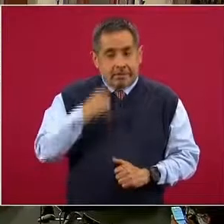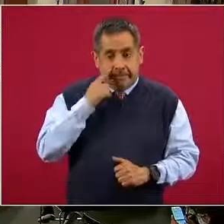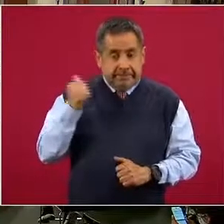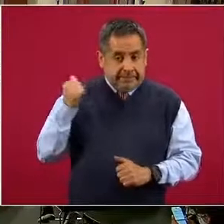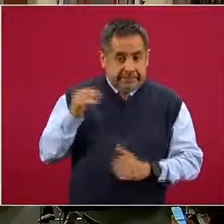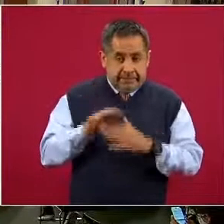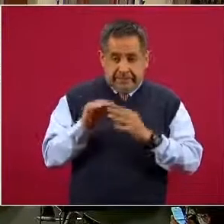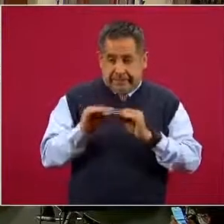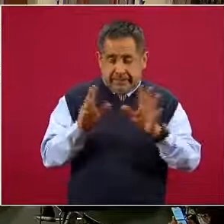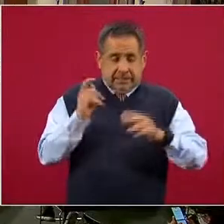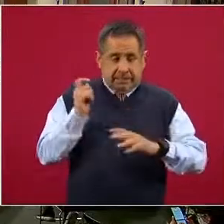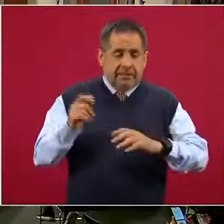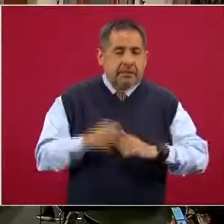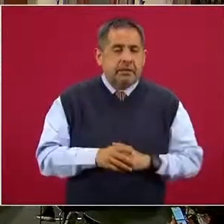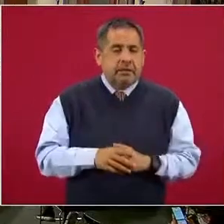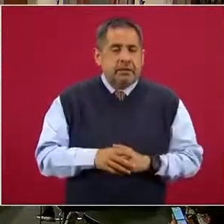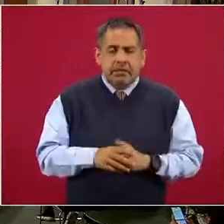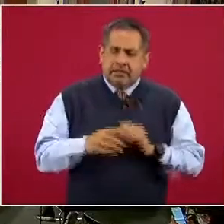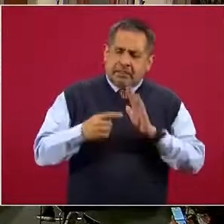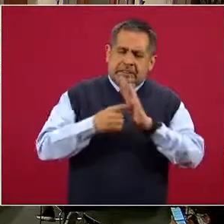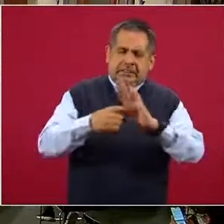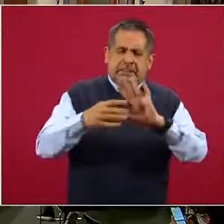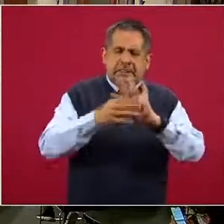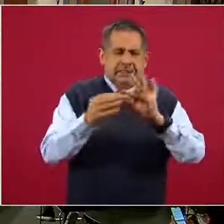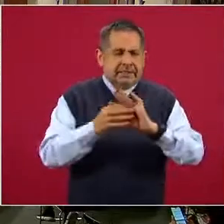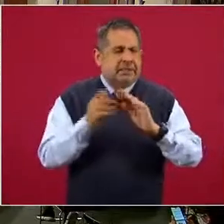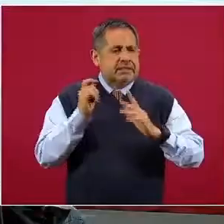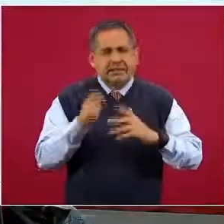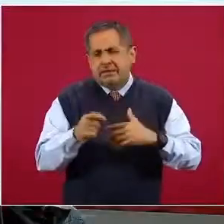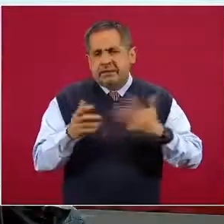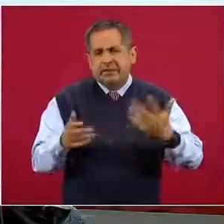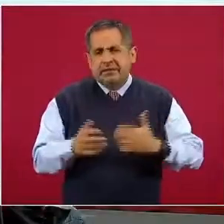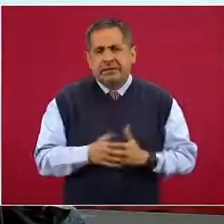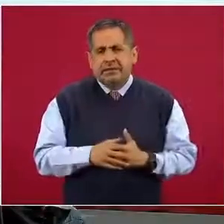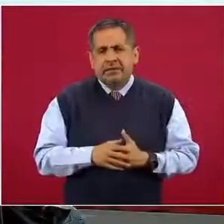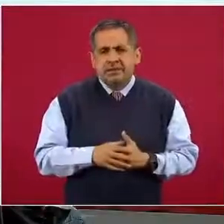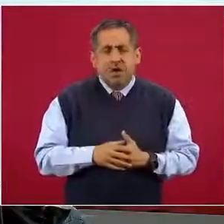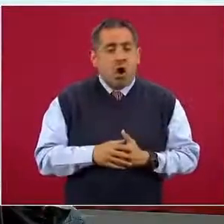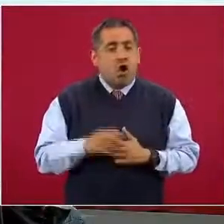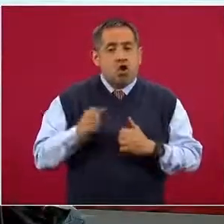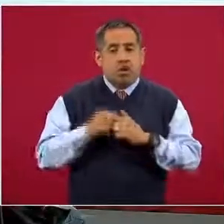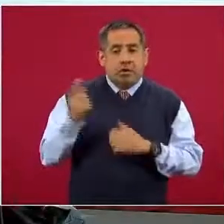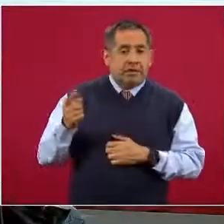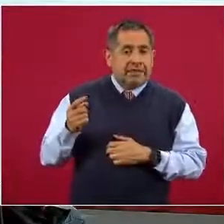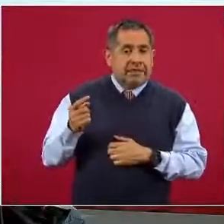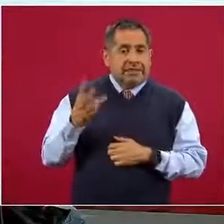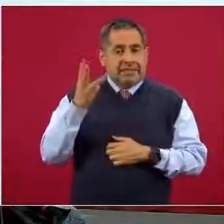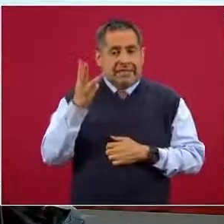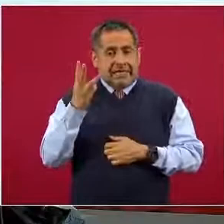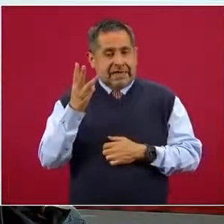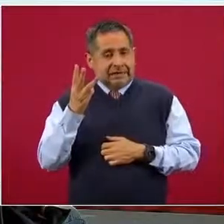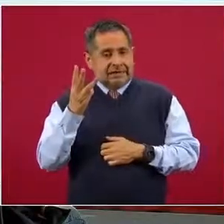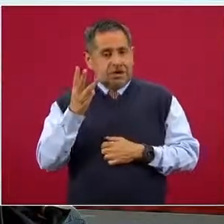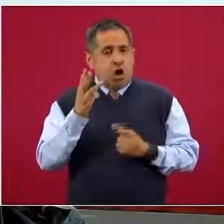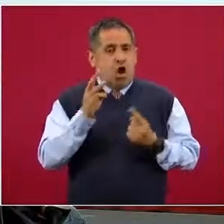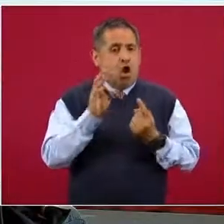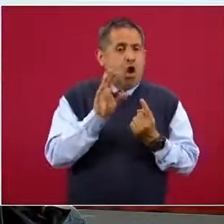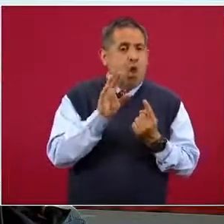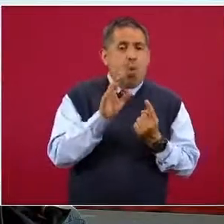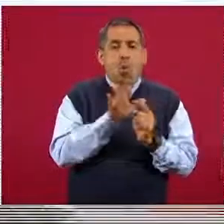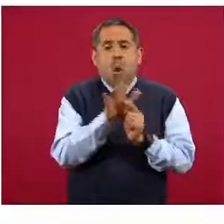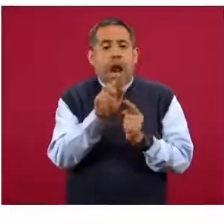aquí tenemos entonces ahora representados los casos con las tres